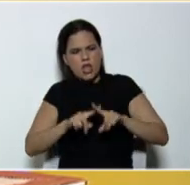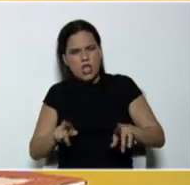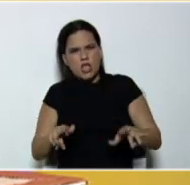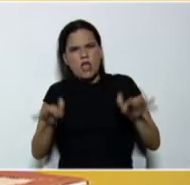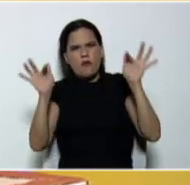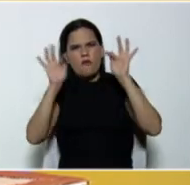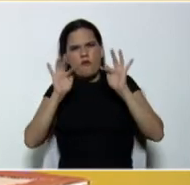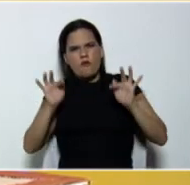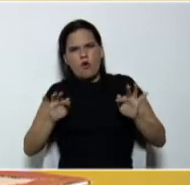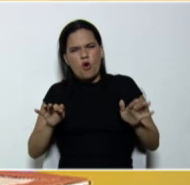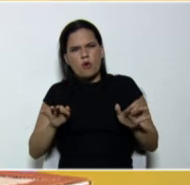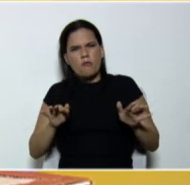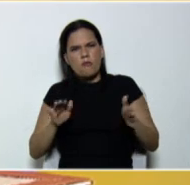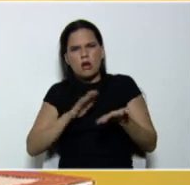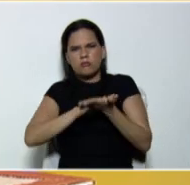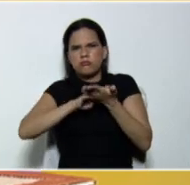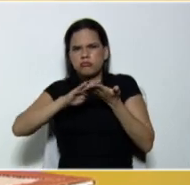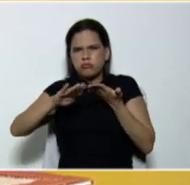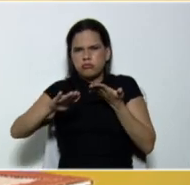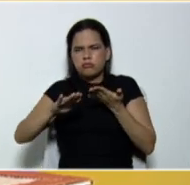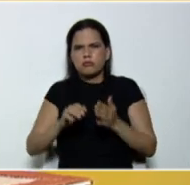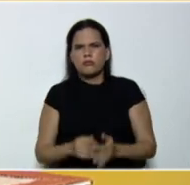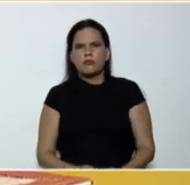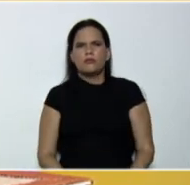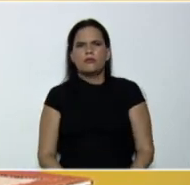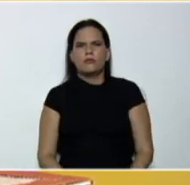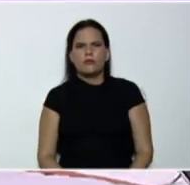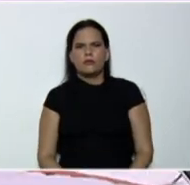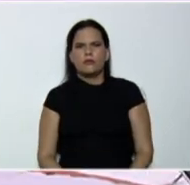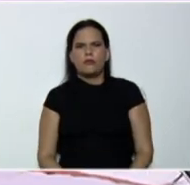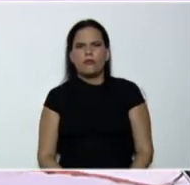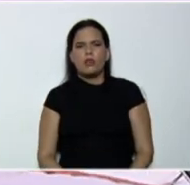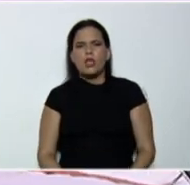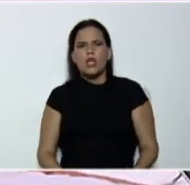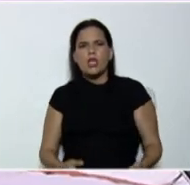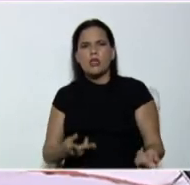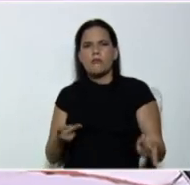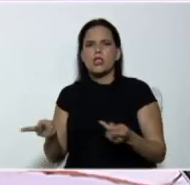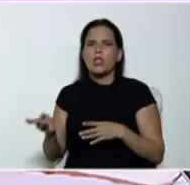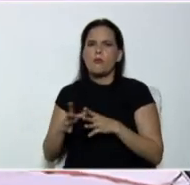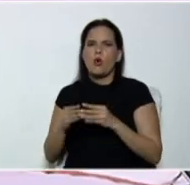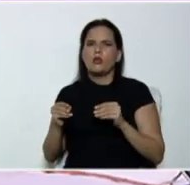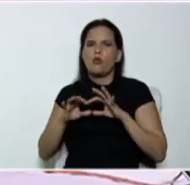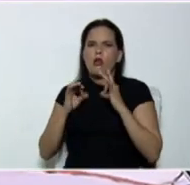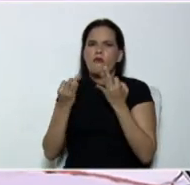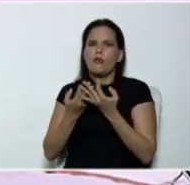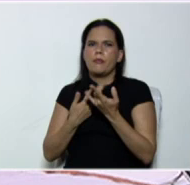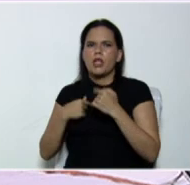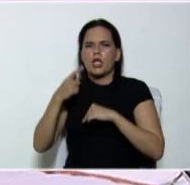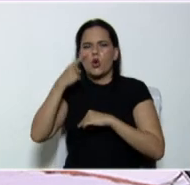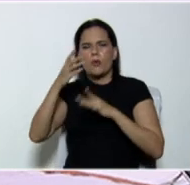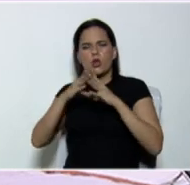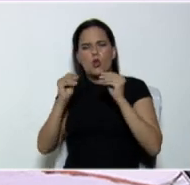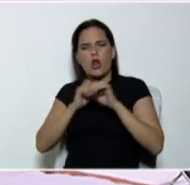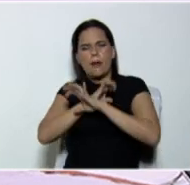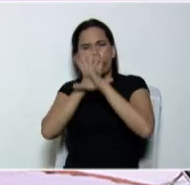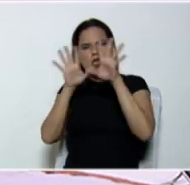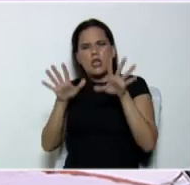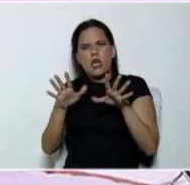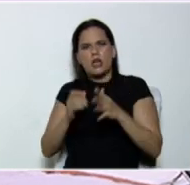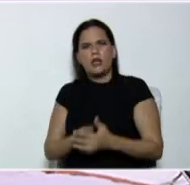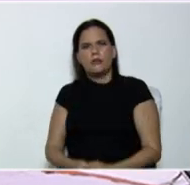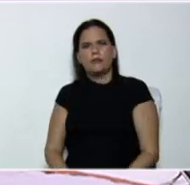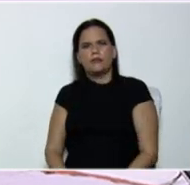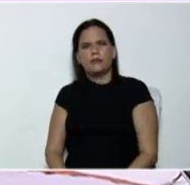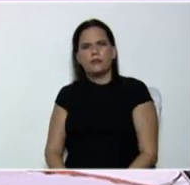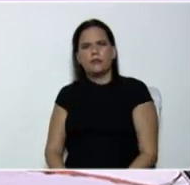o de esos diferentes polígonos regulares. ¿Okay? Invitamos a todas las familias que nos ven todas las mañanas por este medio